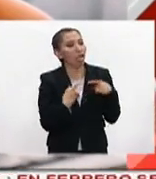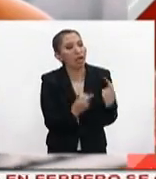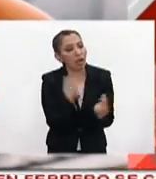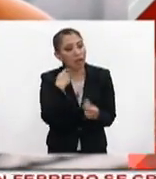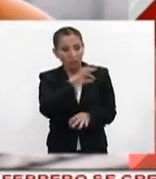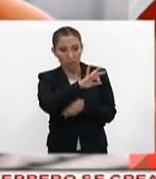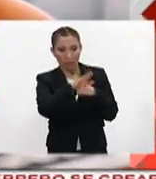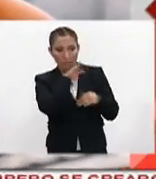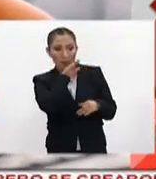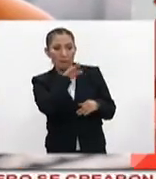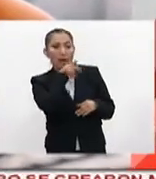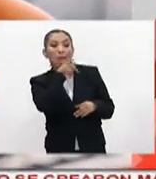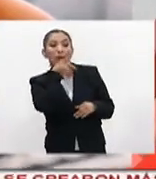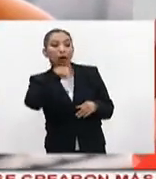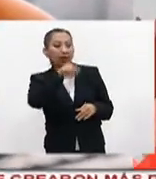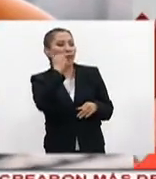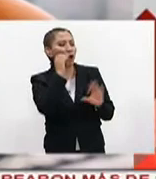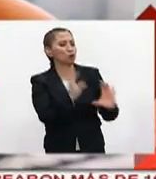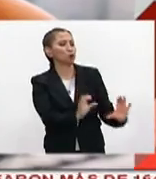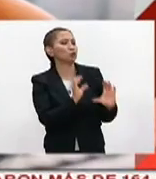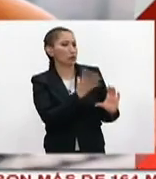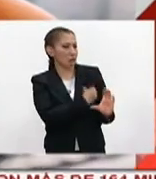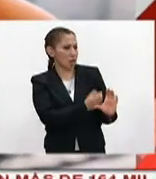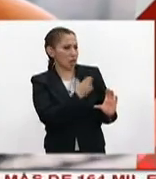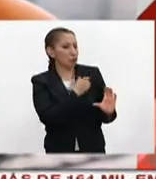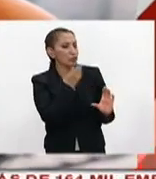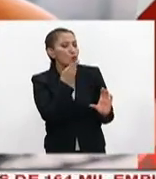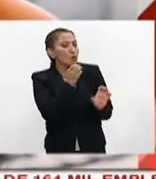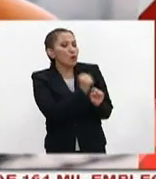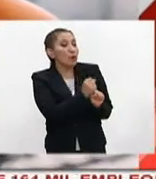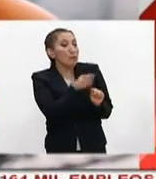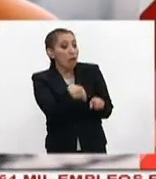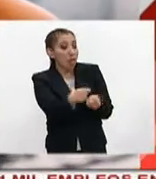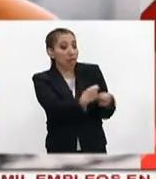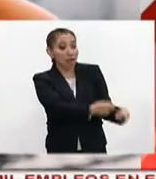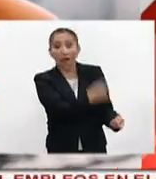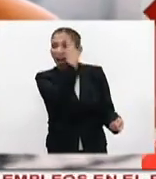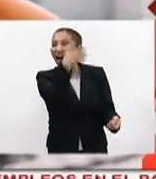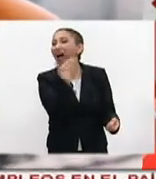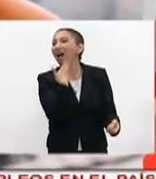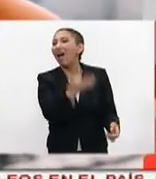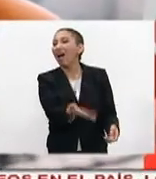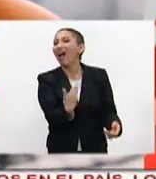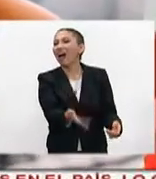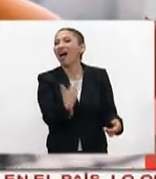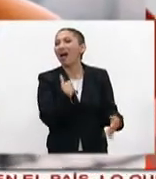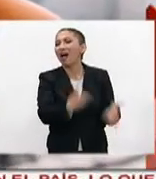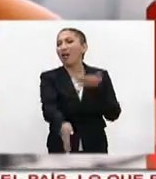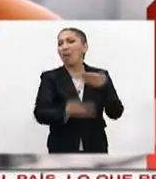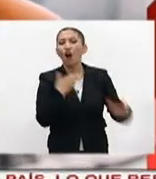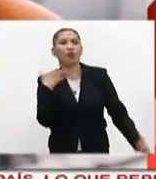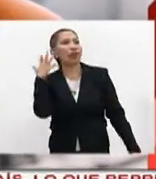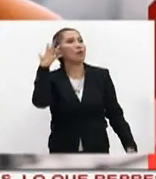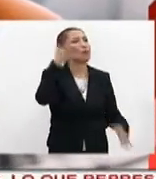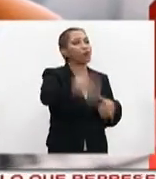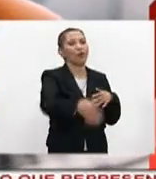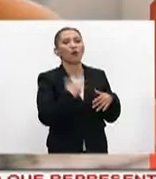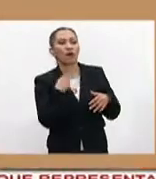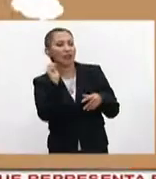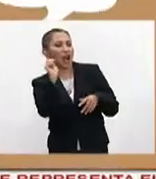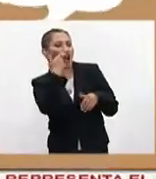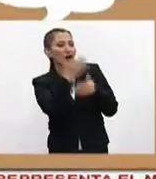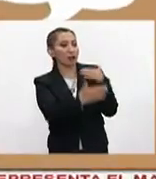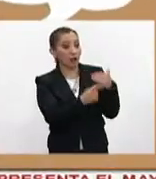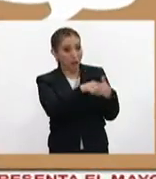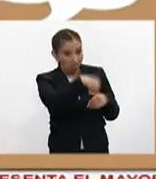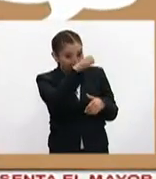Toda mamá, todo papá queremos cuidar a nuestros hijos, sin embargo, dándoles lo que creemos que es el avance de la tecnología, cuando